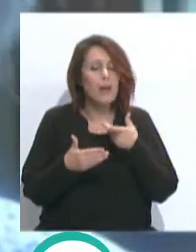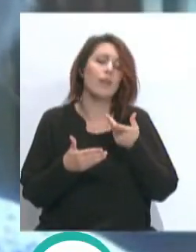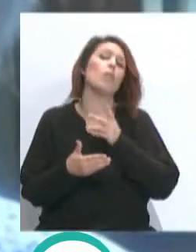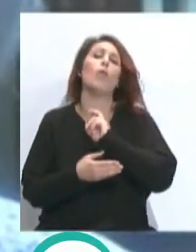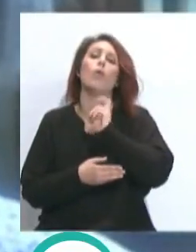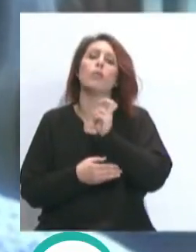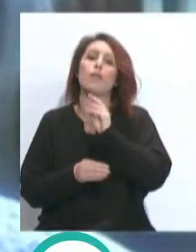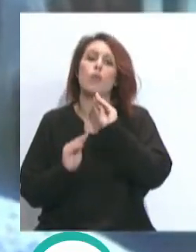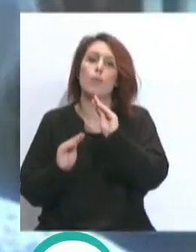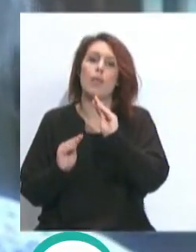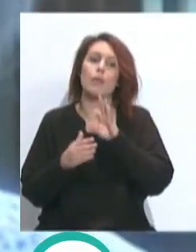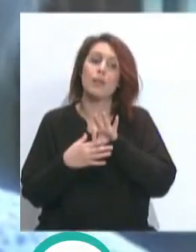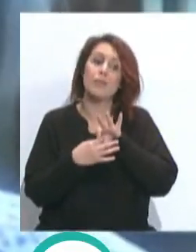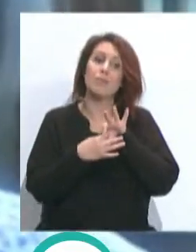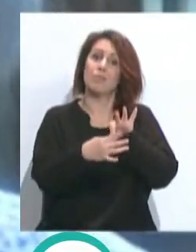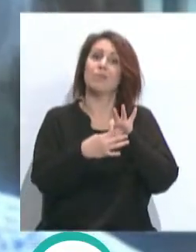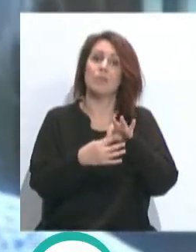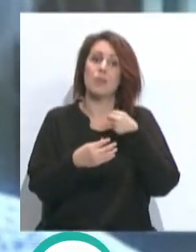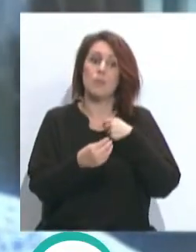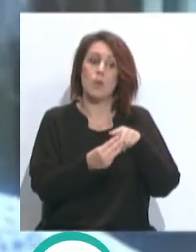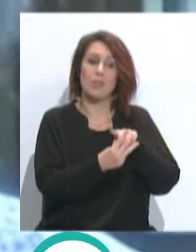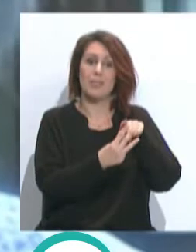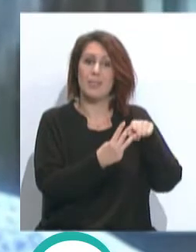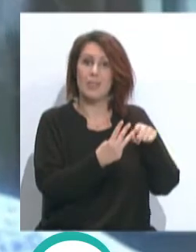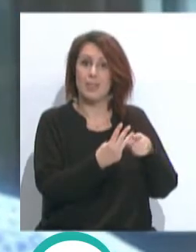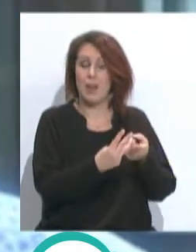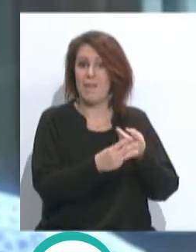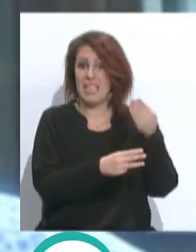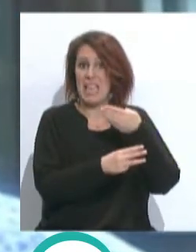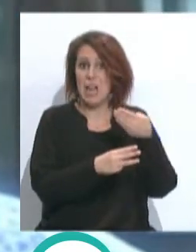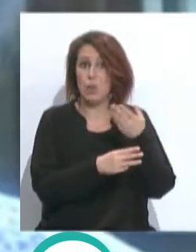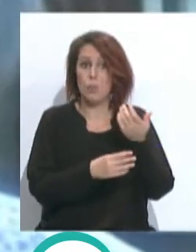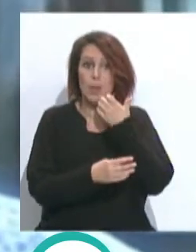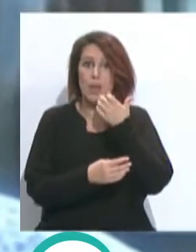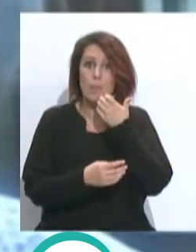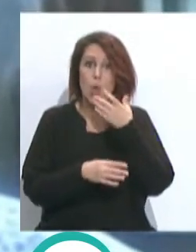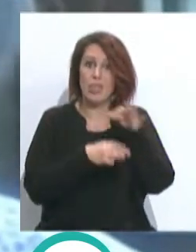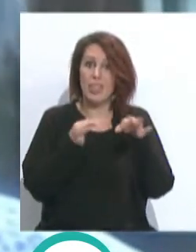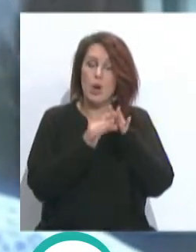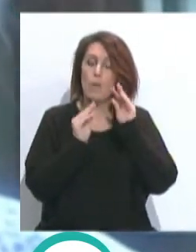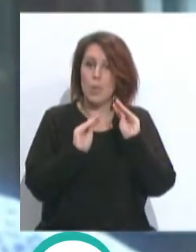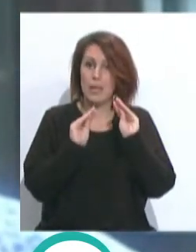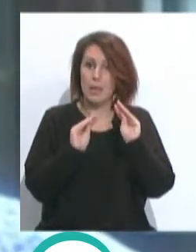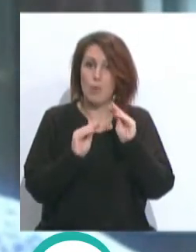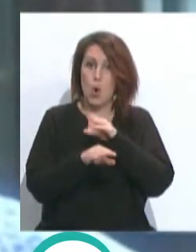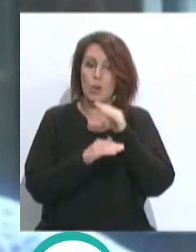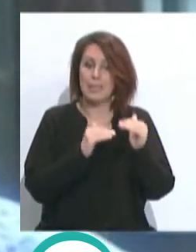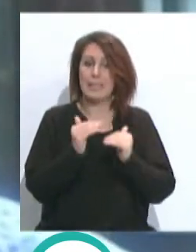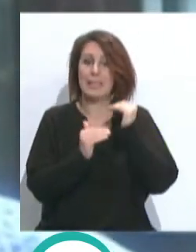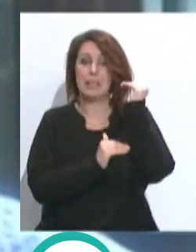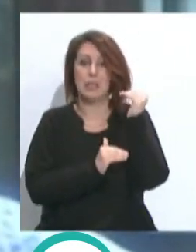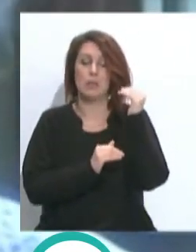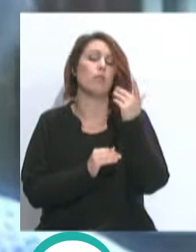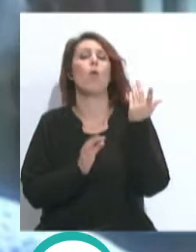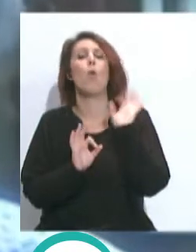otras formaciones vinculadas a las otras tres modalidades de bachillerato, como son los ciclos formativos de grado superior